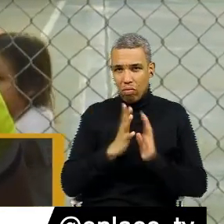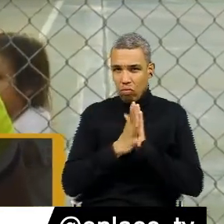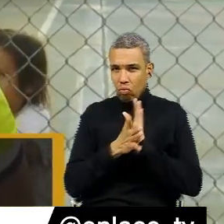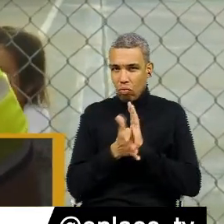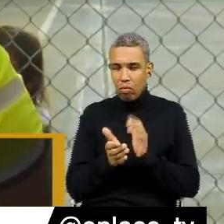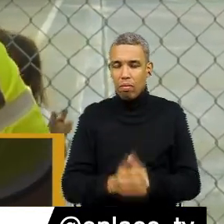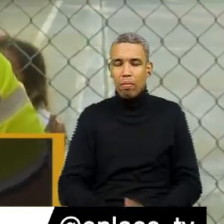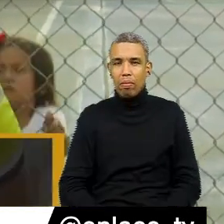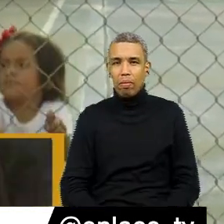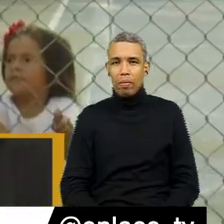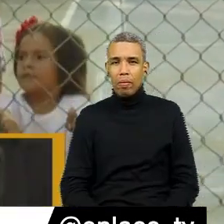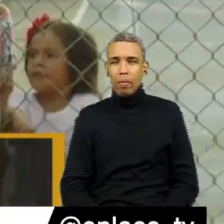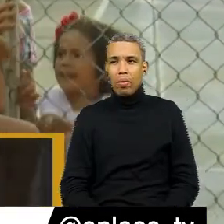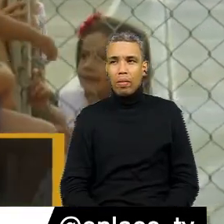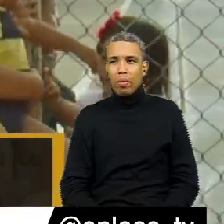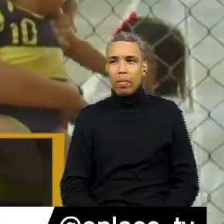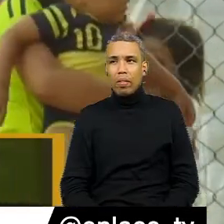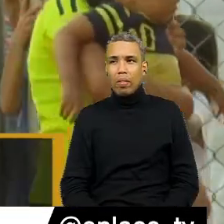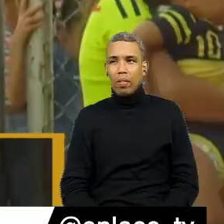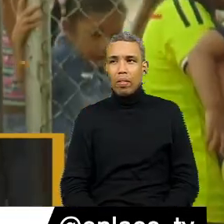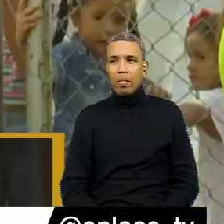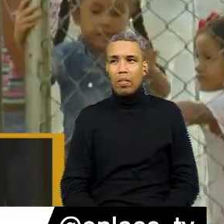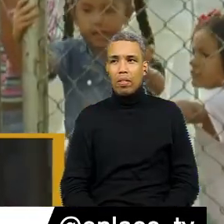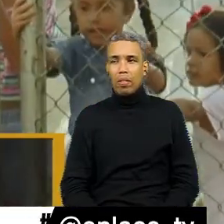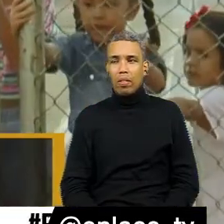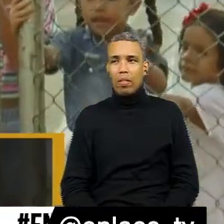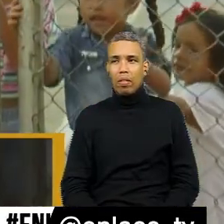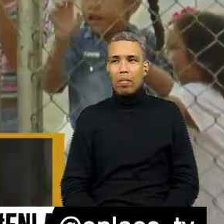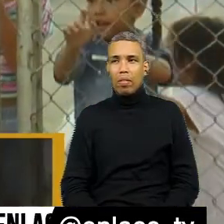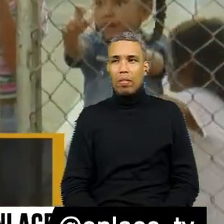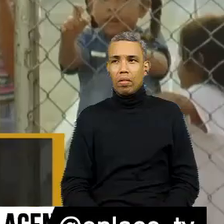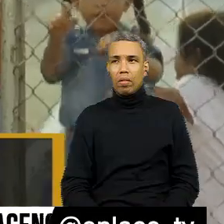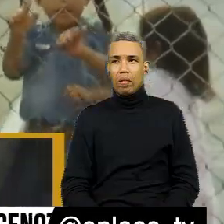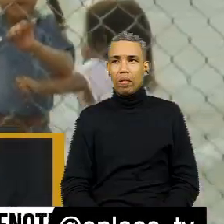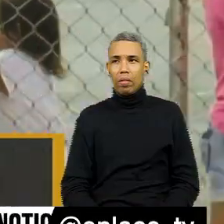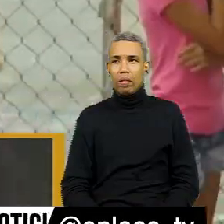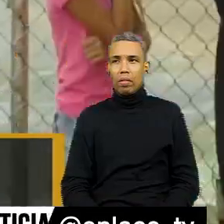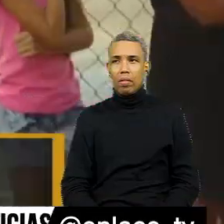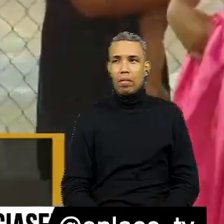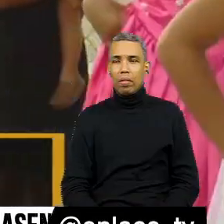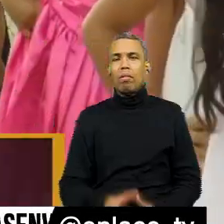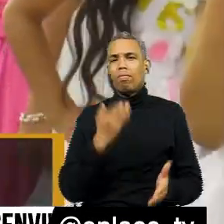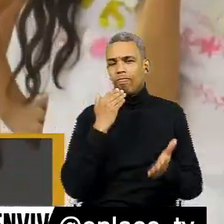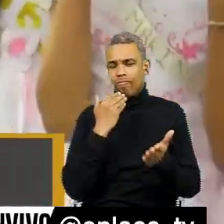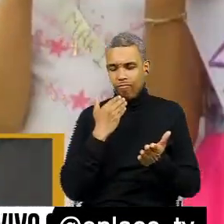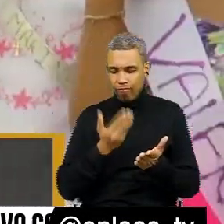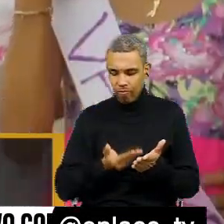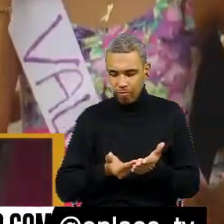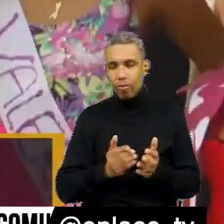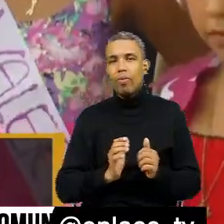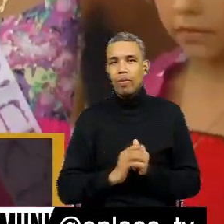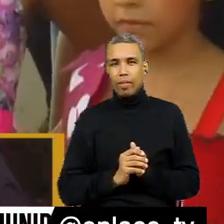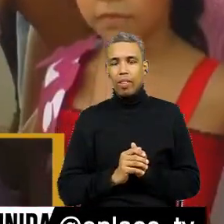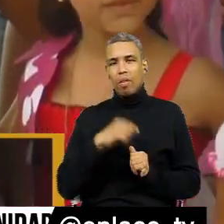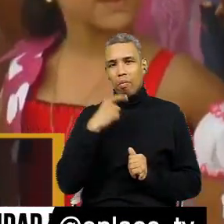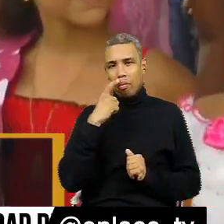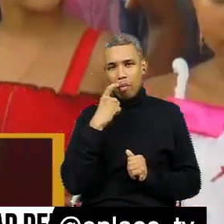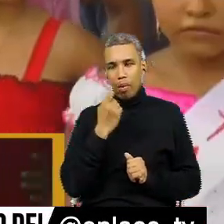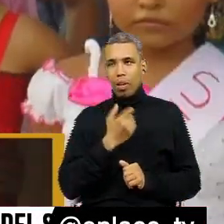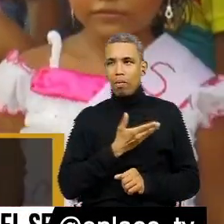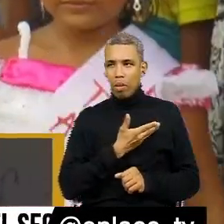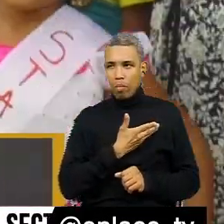este reinado. Bueno, que muchísimas gracias por la invitación y aceptar la invitación. Agradecida con la colaboración de los padres, con los